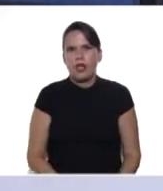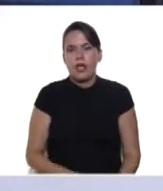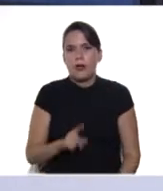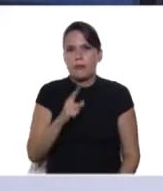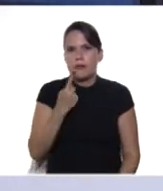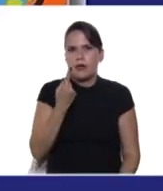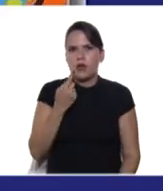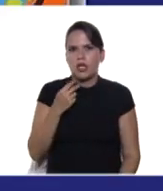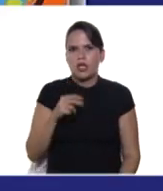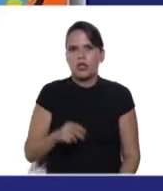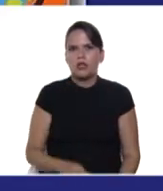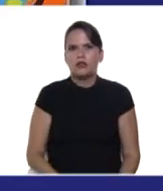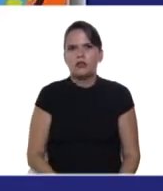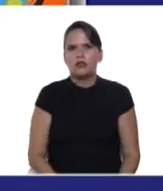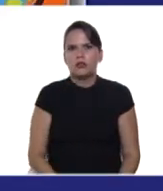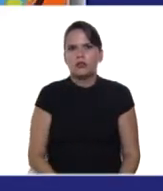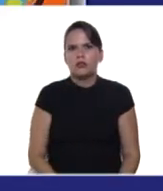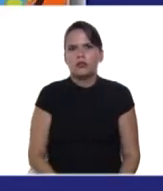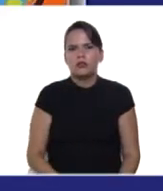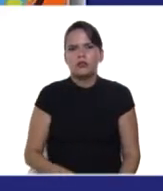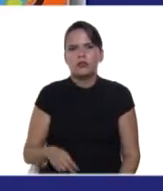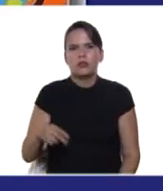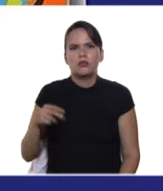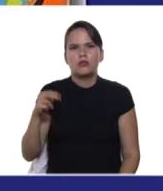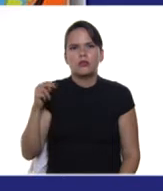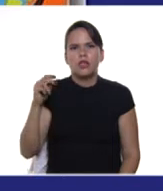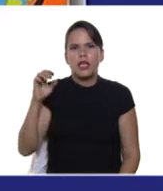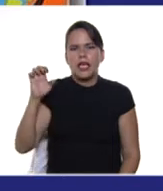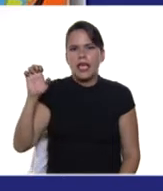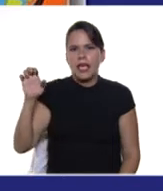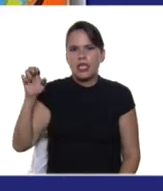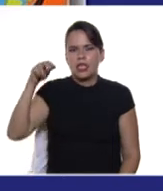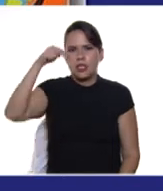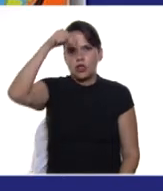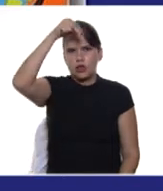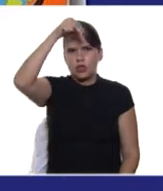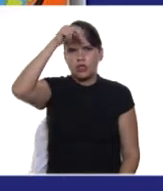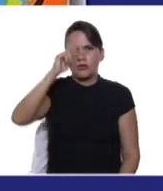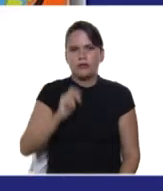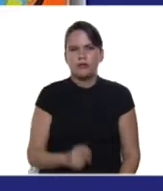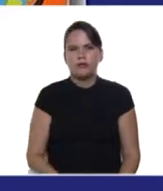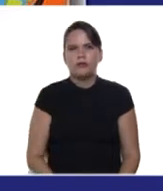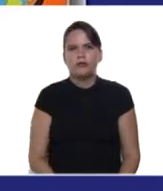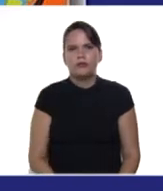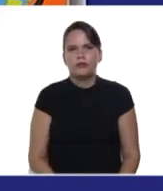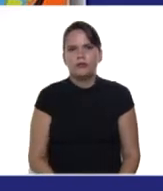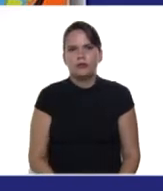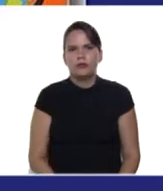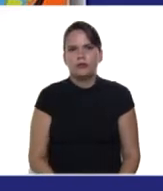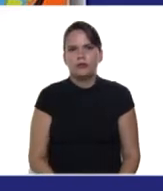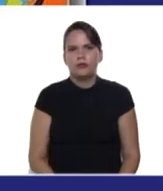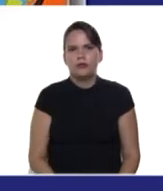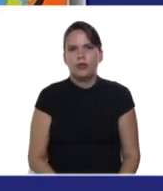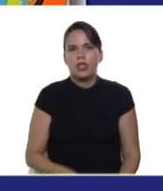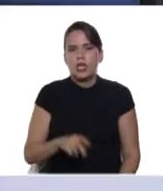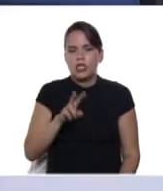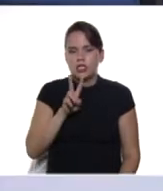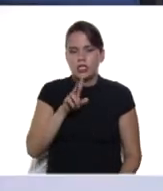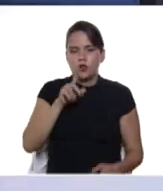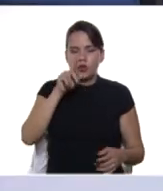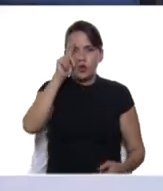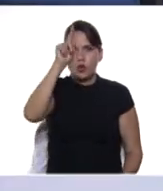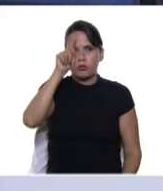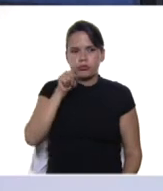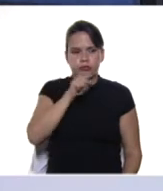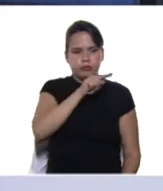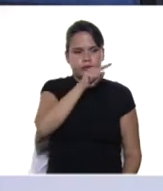encontramos con la longitud este y la latitud norte. En el segundo cuadrante nos